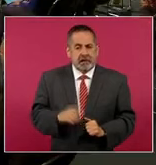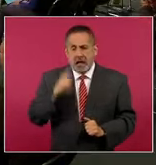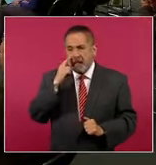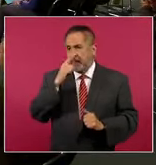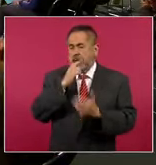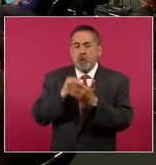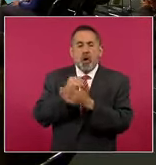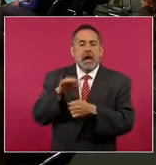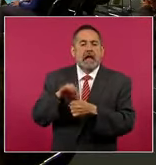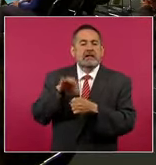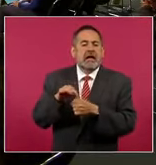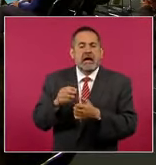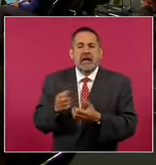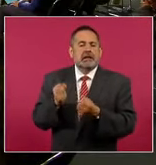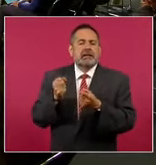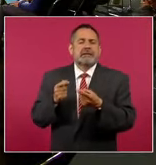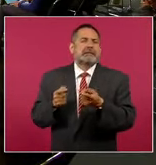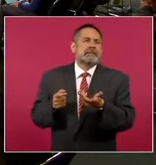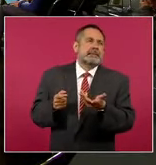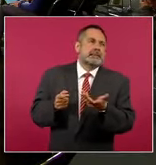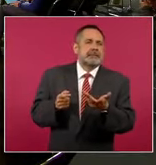democracia